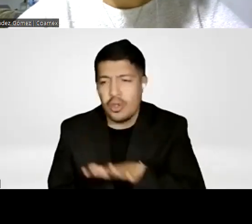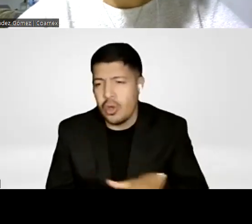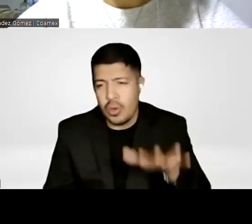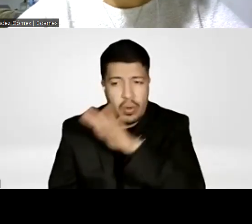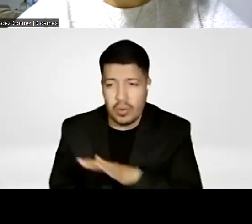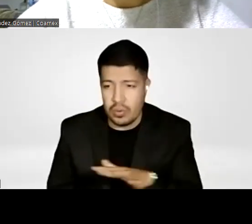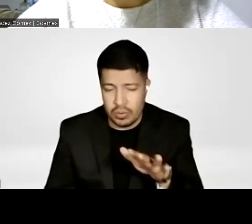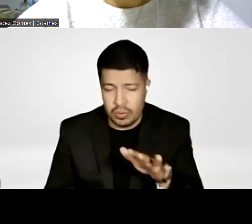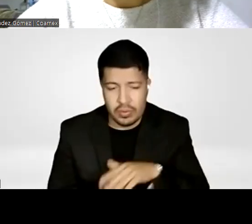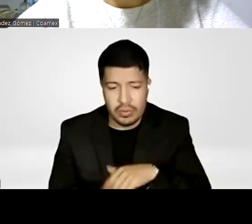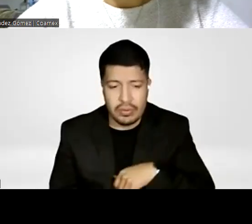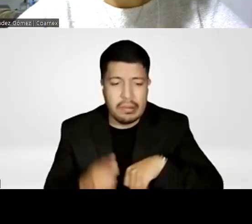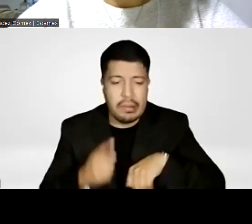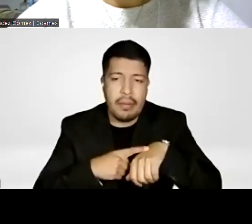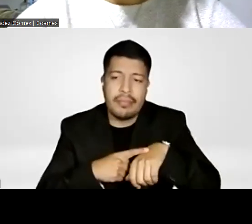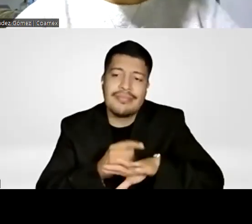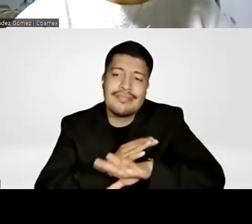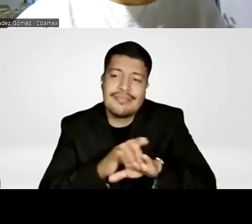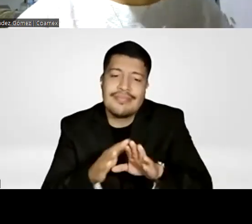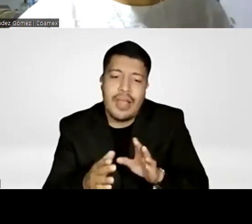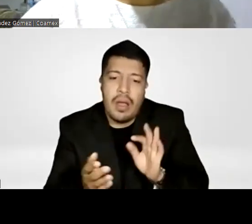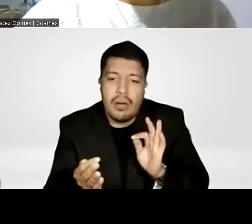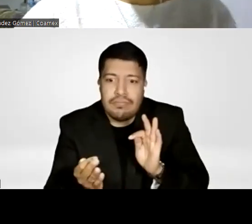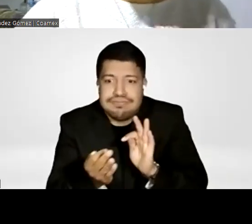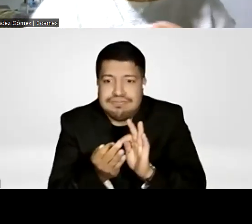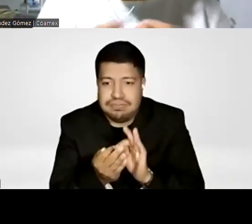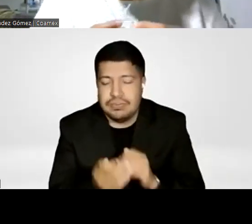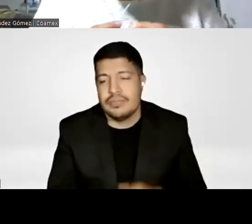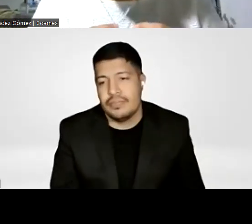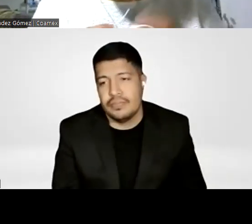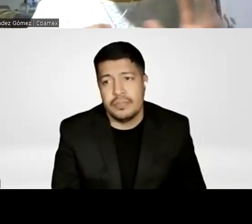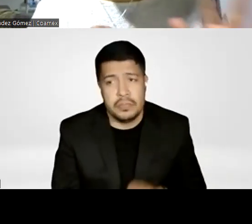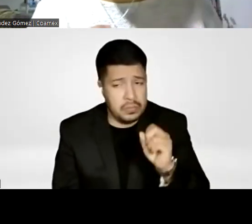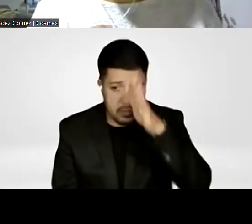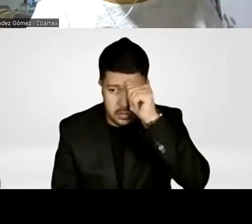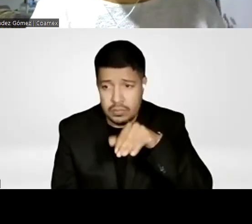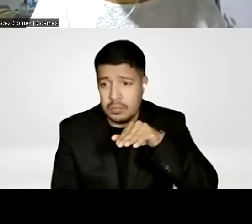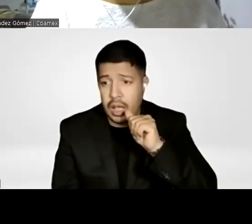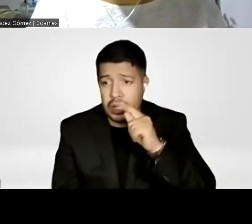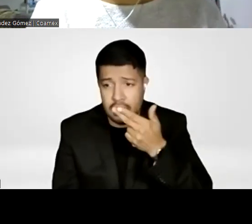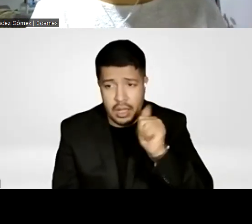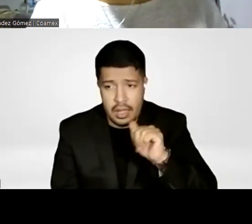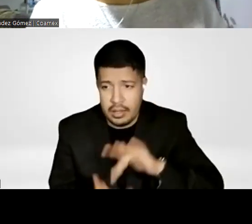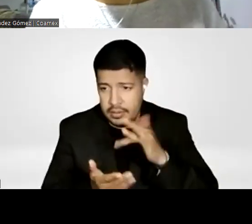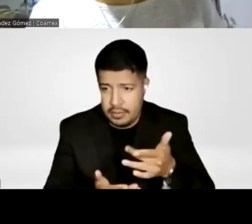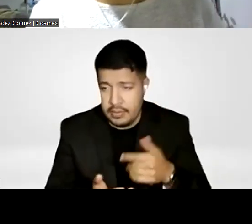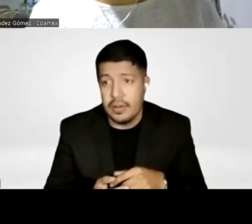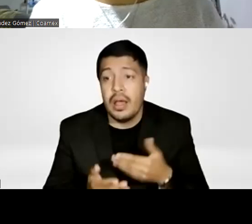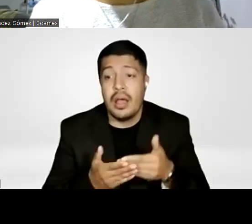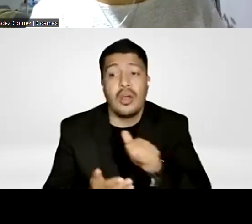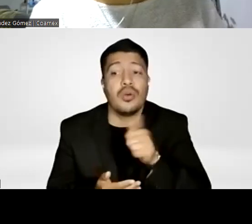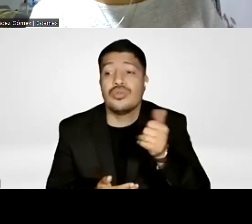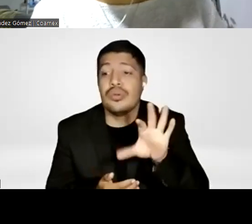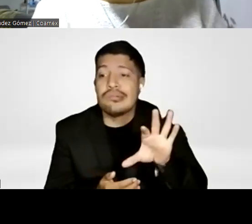el tiempo encima. Gracias, Diana. De acuerdo, Marta, muchas gracias. Pues si les parece bien, entonces voy a tomar un otro caso